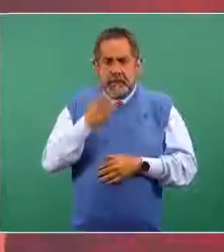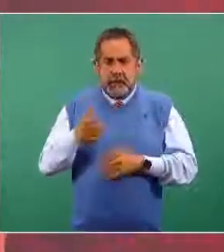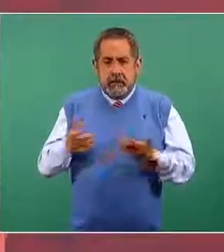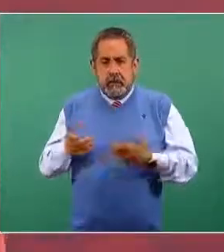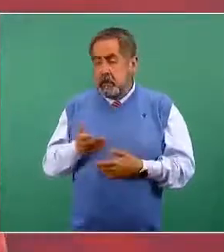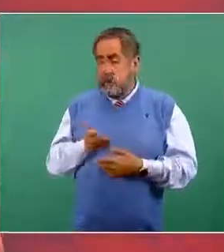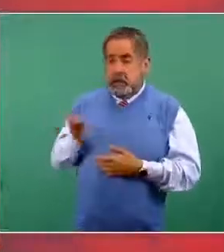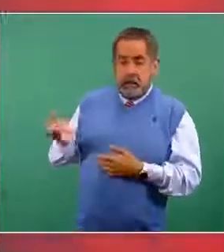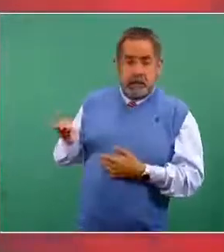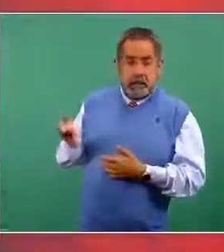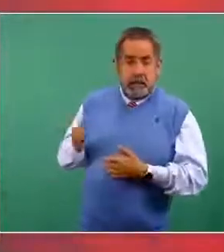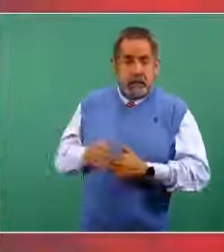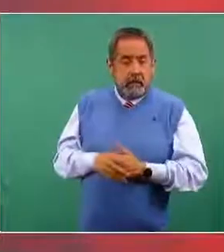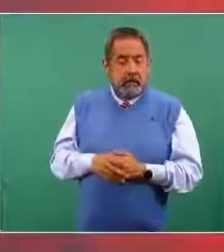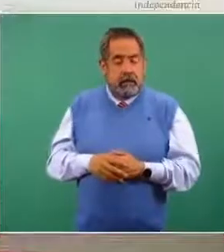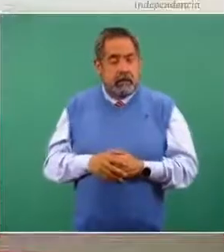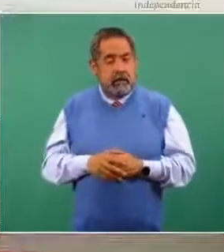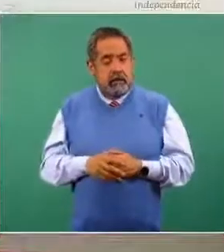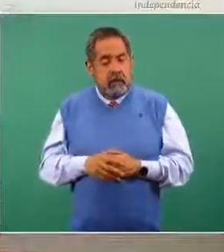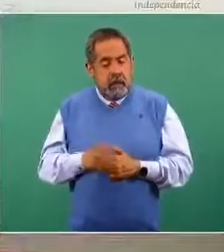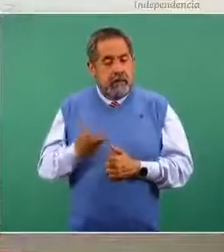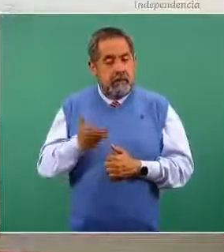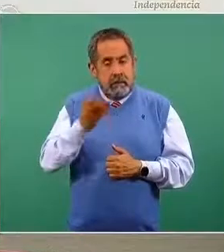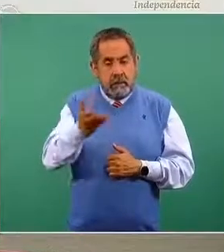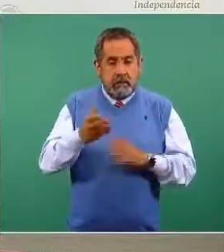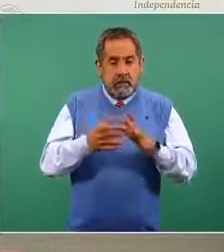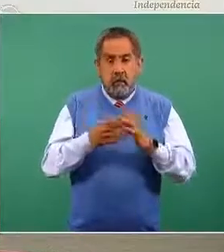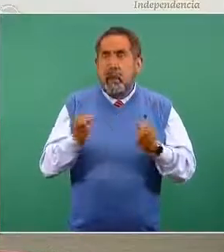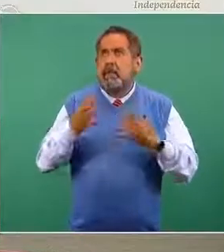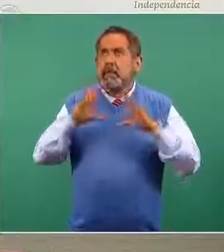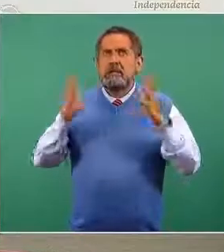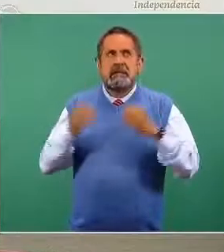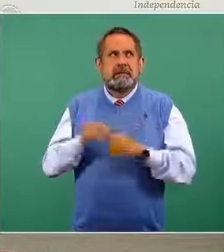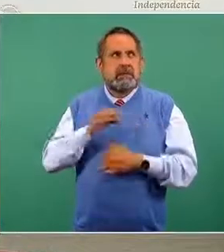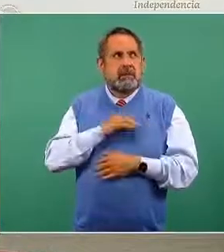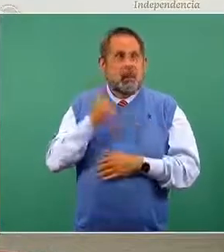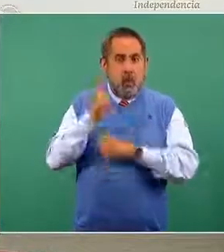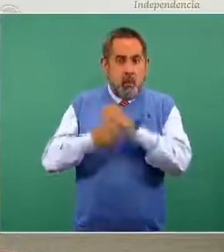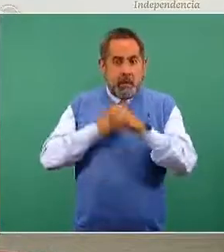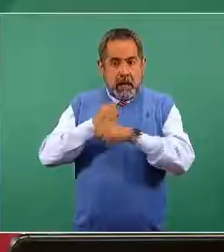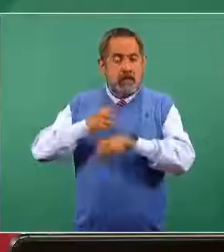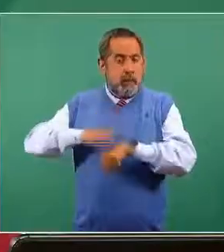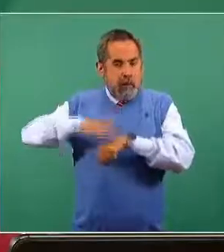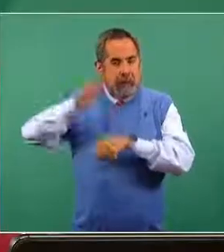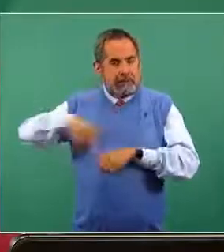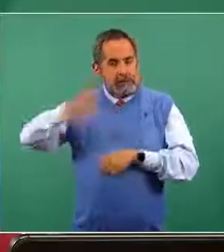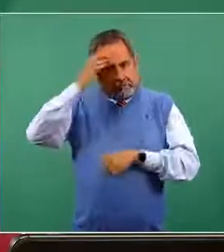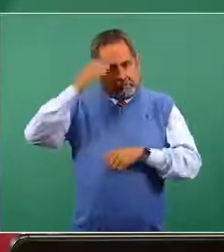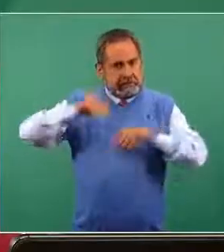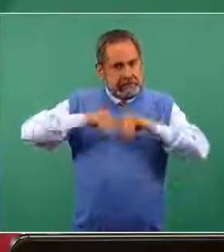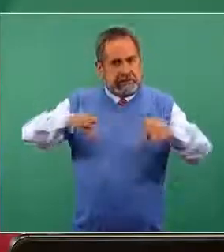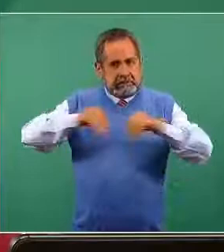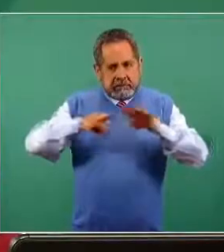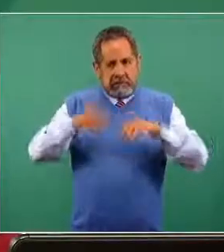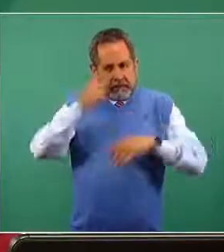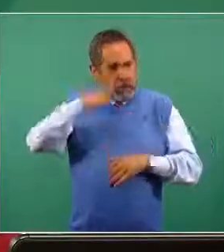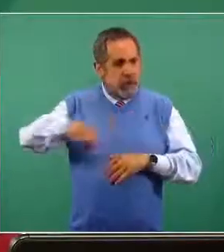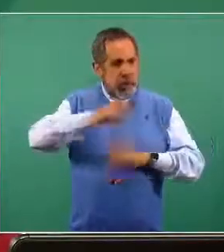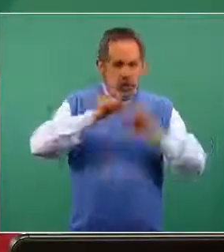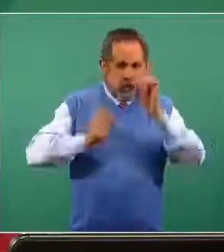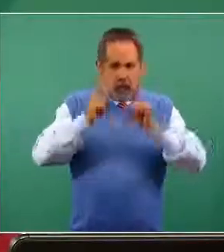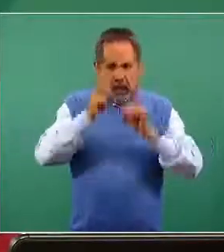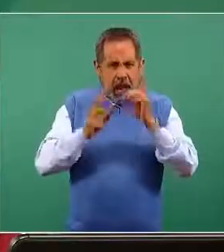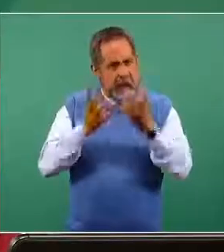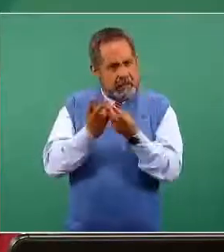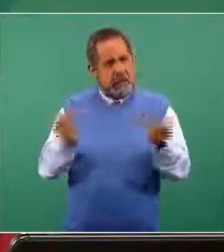ya perdimos el conteo, ya no lo ponemos, pero llevamos más de un año, como se conoce, es aclarar dudas y estamos